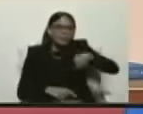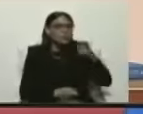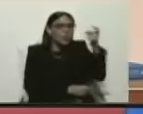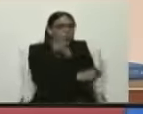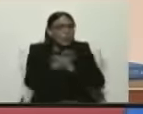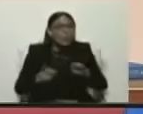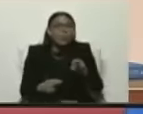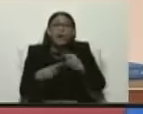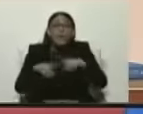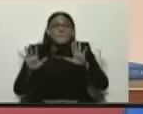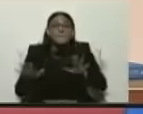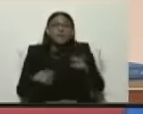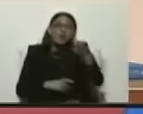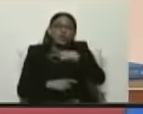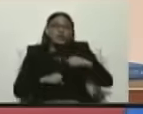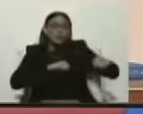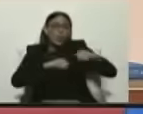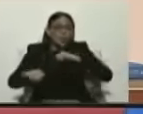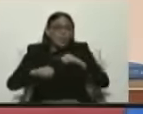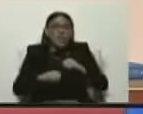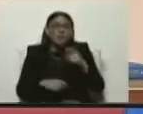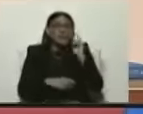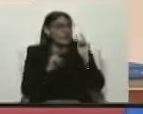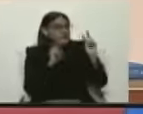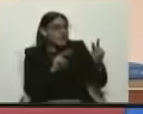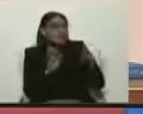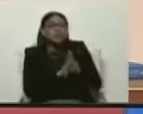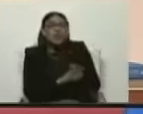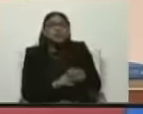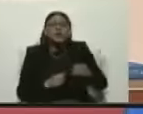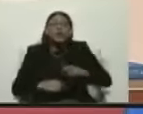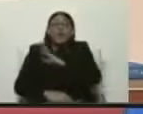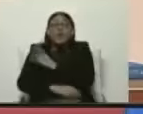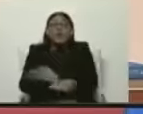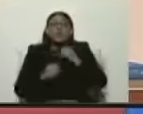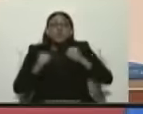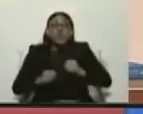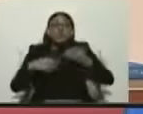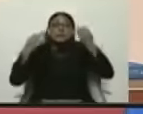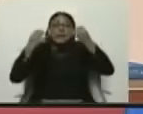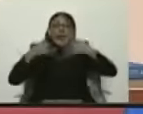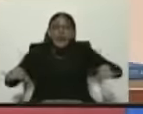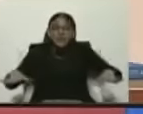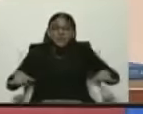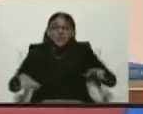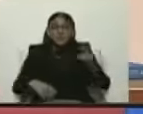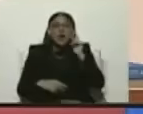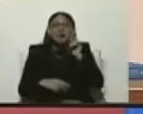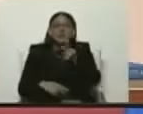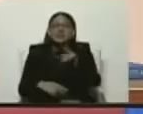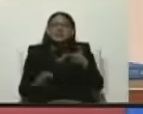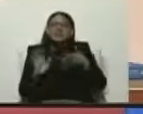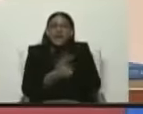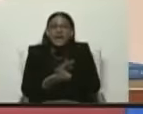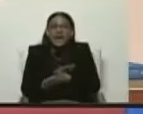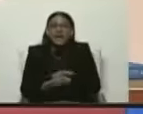cantidad de material que se movilizó con la fuerza de la naturaleza, y eso tiene mucho que ver por la mano del hombre.